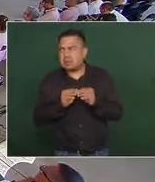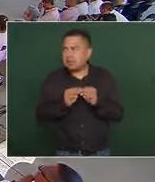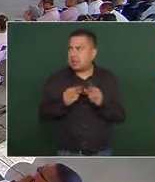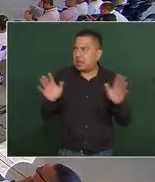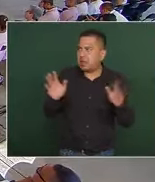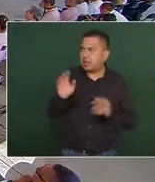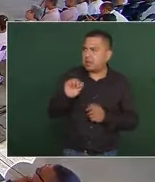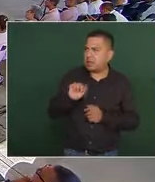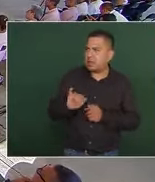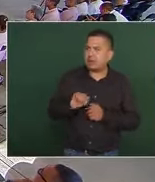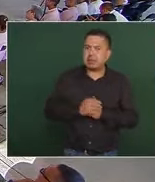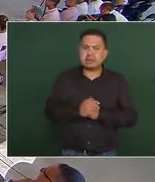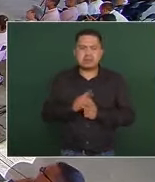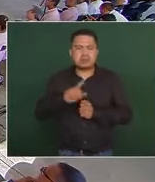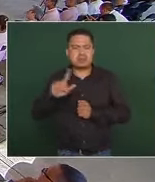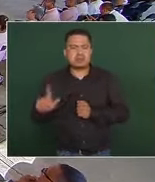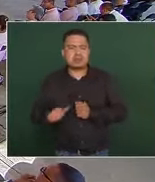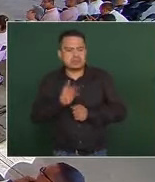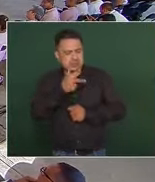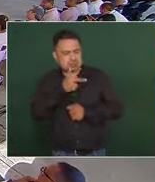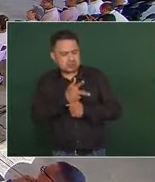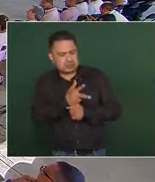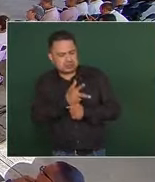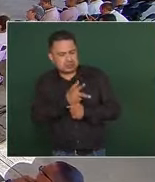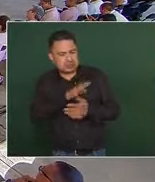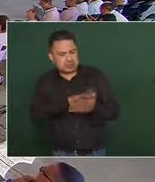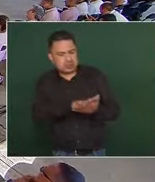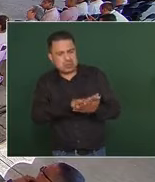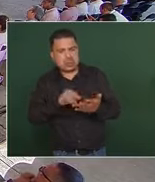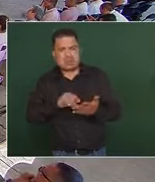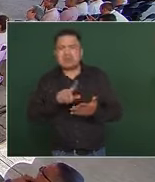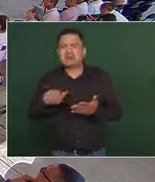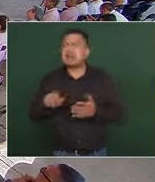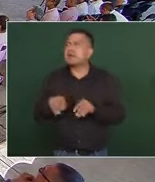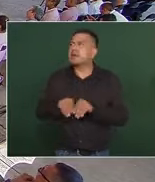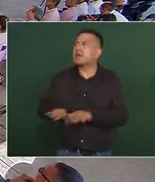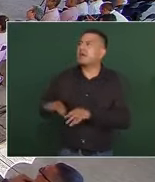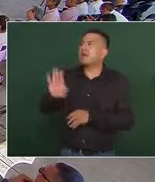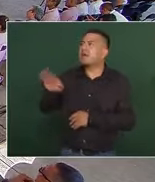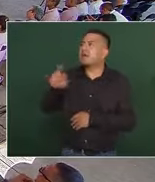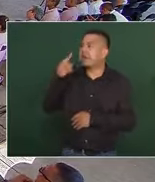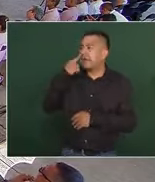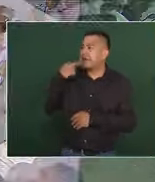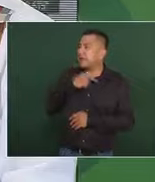Sacaron la grabación. Mire lo que dice el presidente.